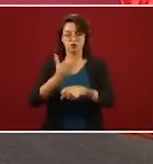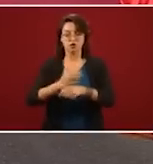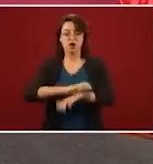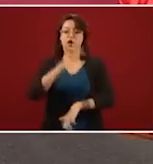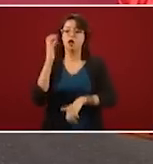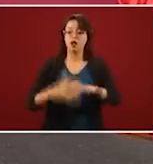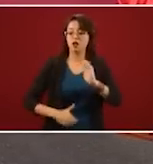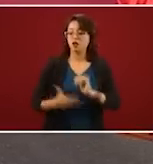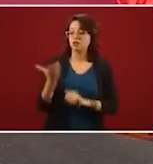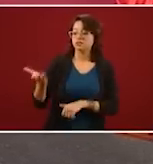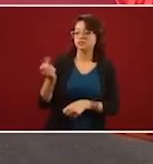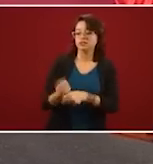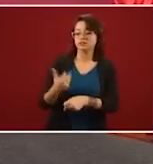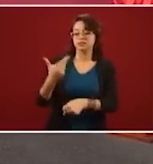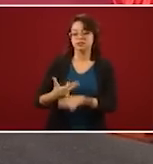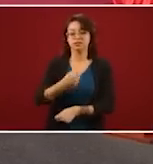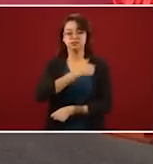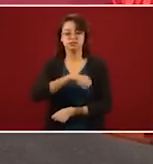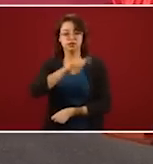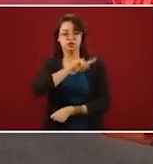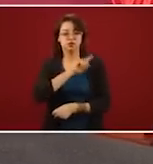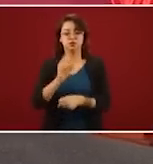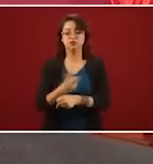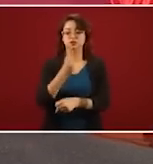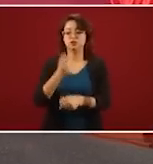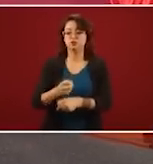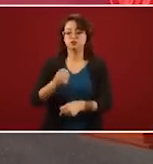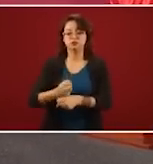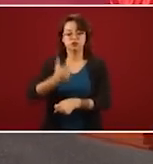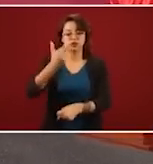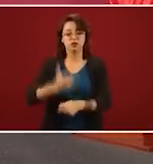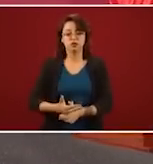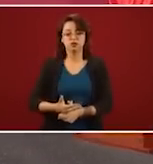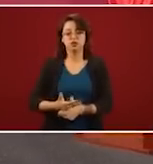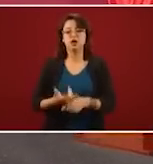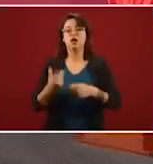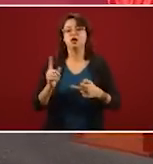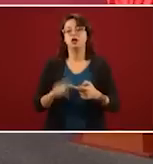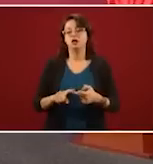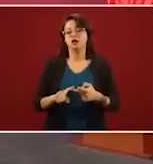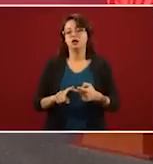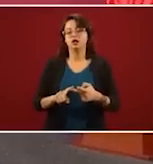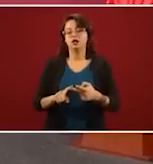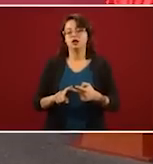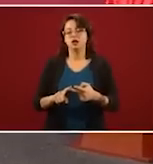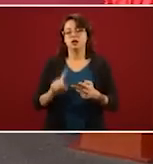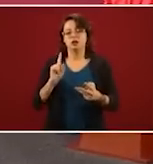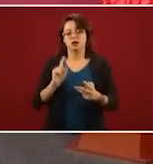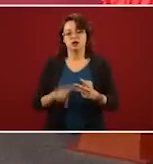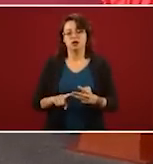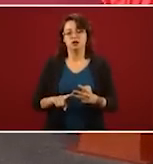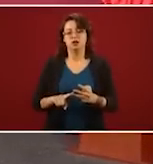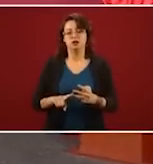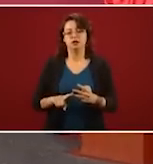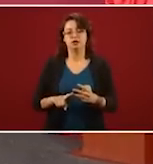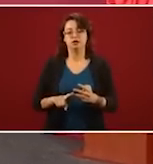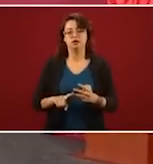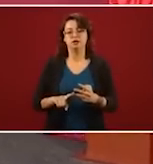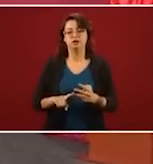secretario de Salud, ya lo dije, el subsecretario, el encargado de